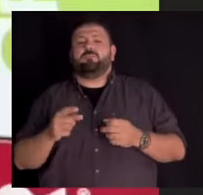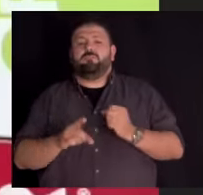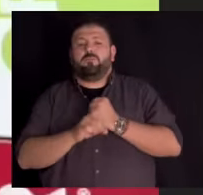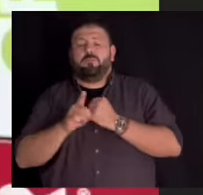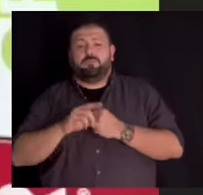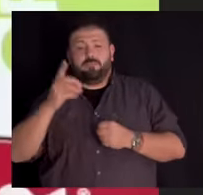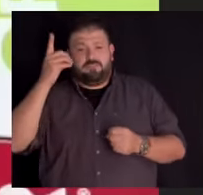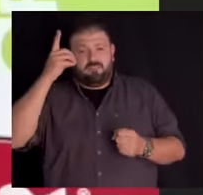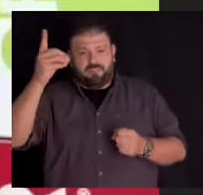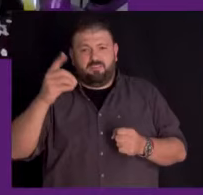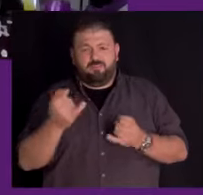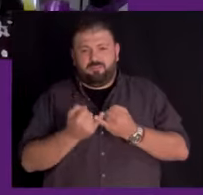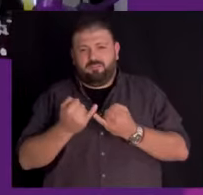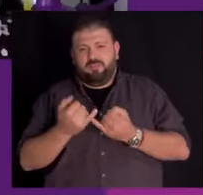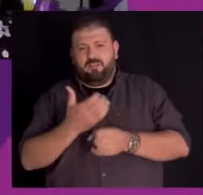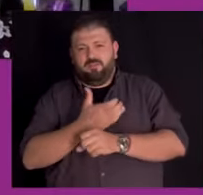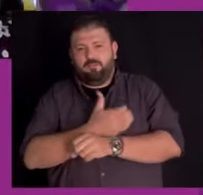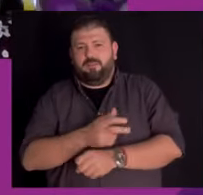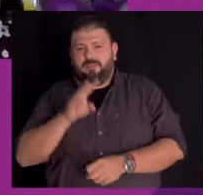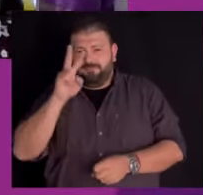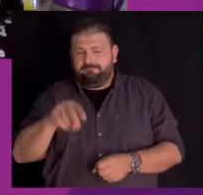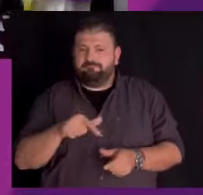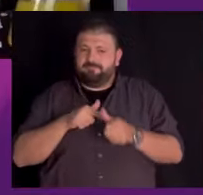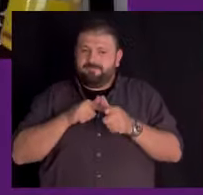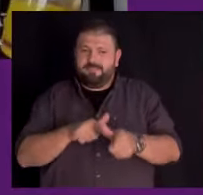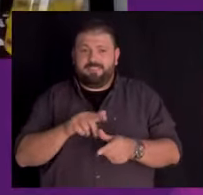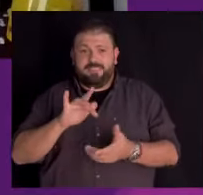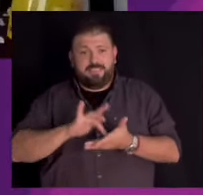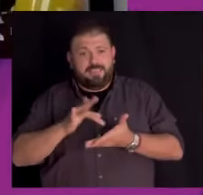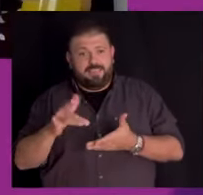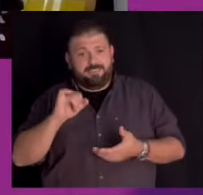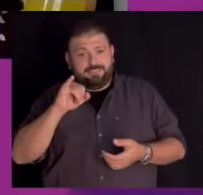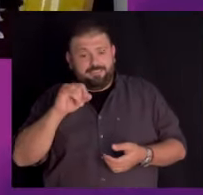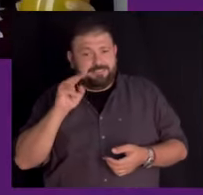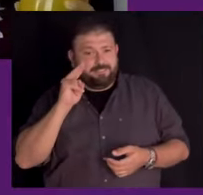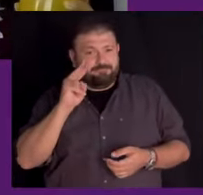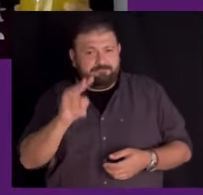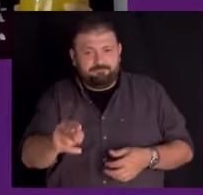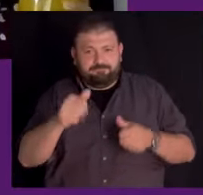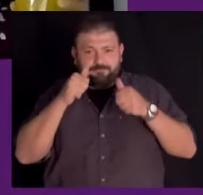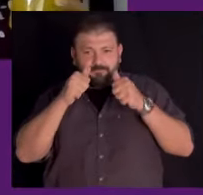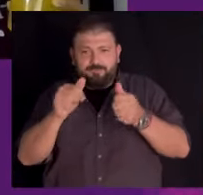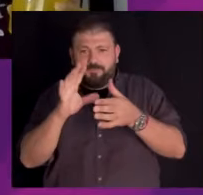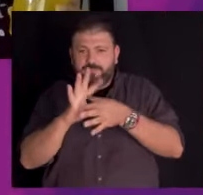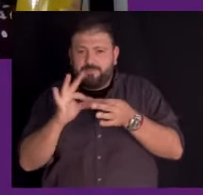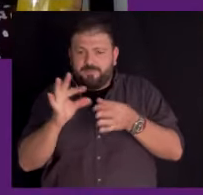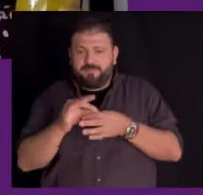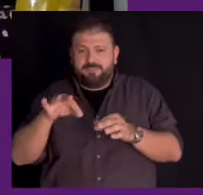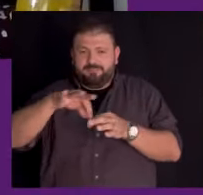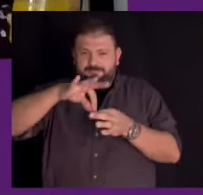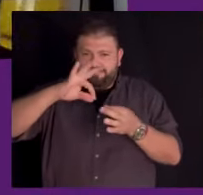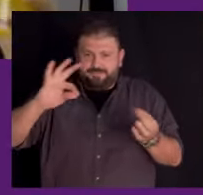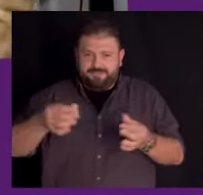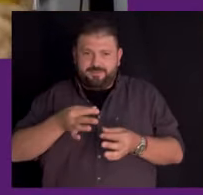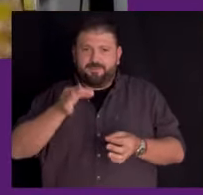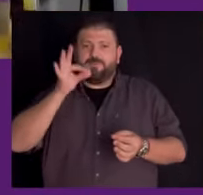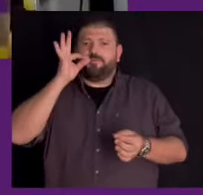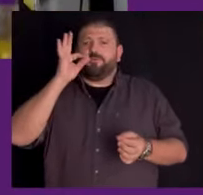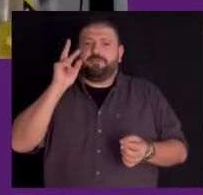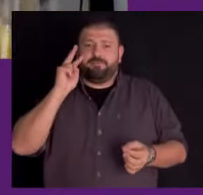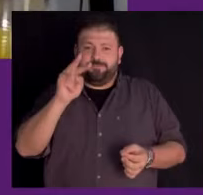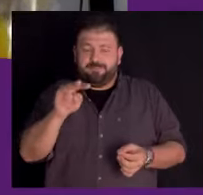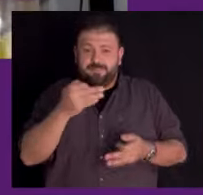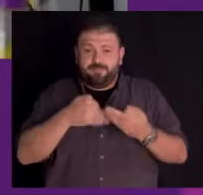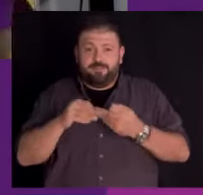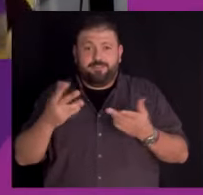y continuamos. Así es, Beto. Oye, te estábamos viendo tú tomándote el producto, en este caso OmniPlus, y